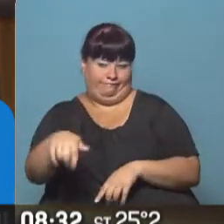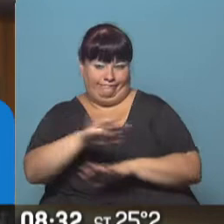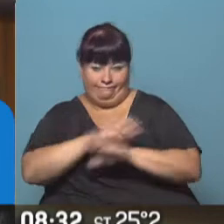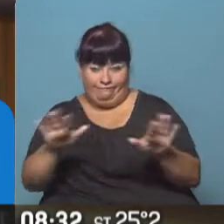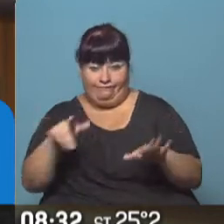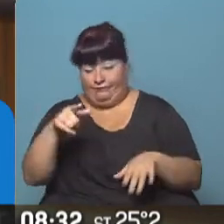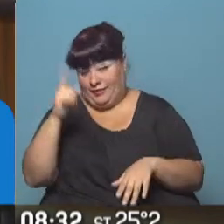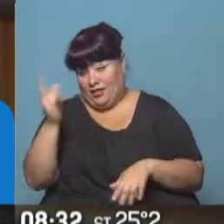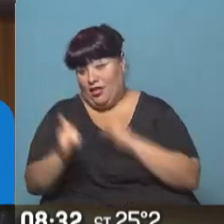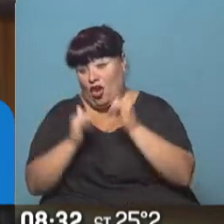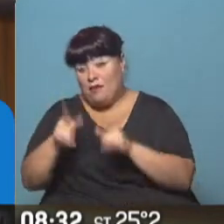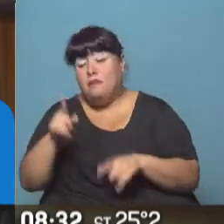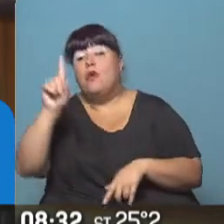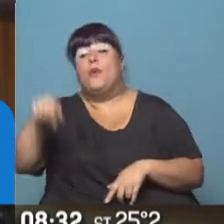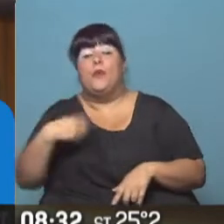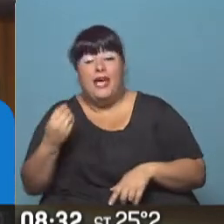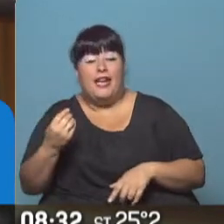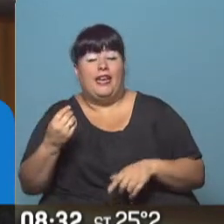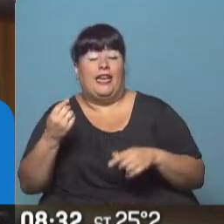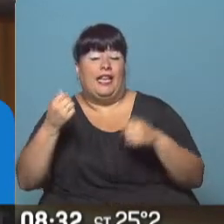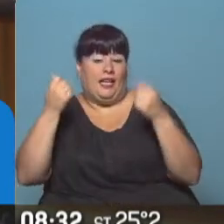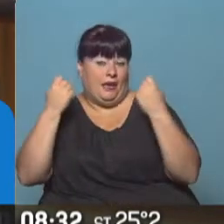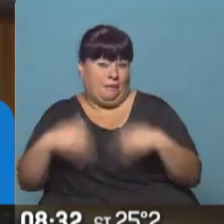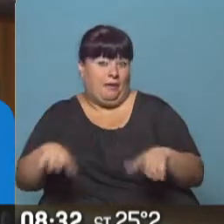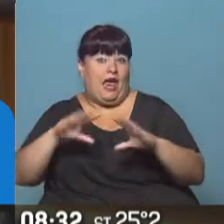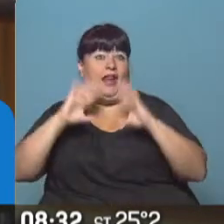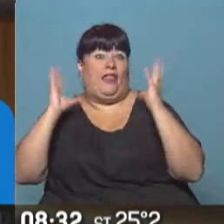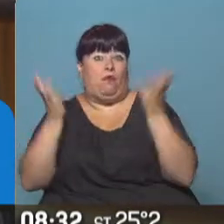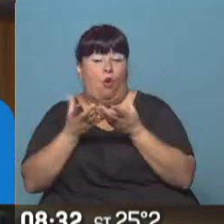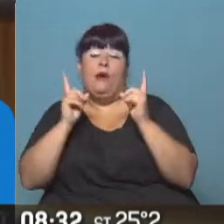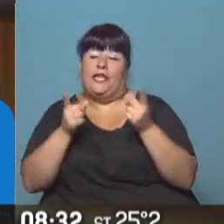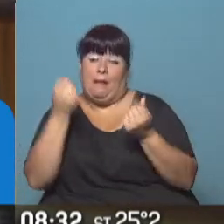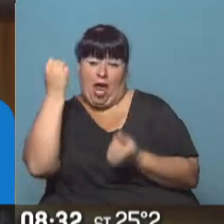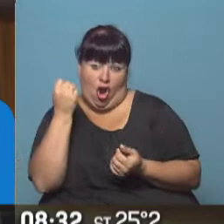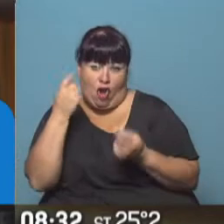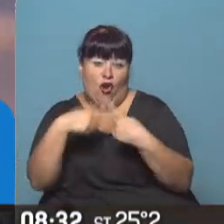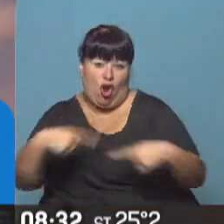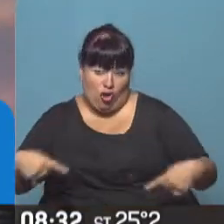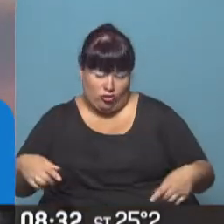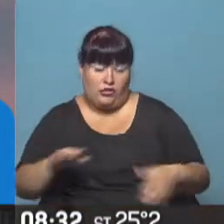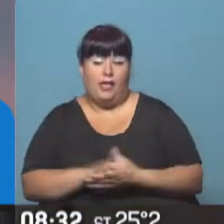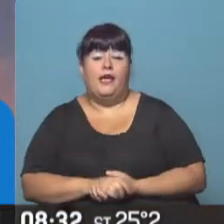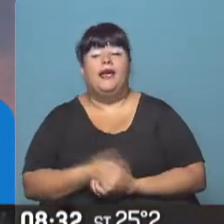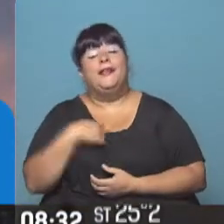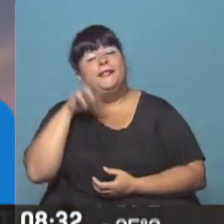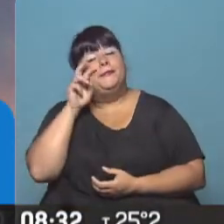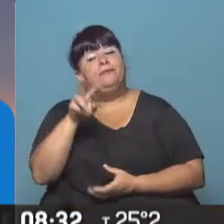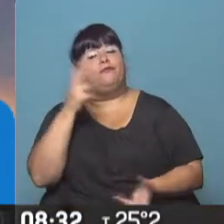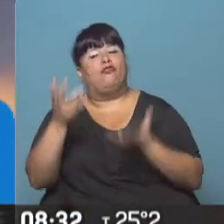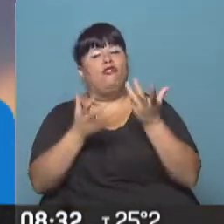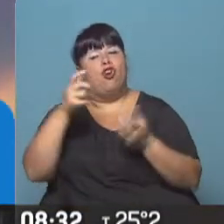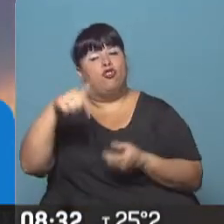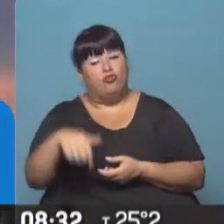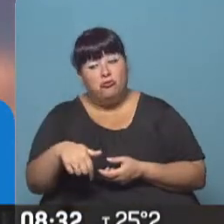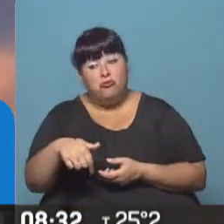que como decíamos hoy nos generan grandes consecuencias ambientales pero también económicas y materiales a ver cuando vemos en los incendios en el